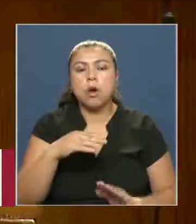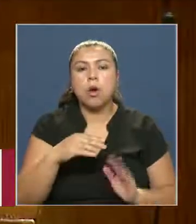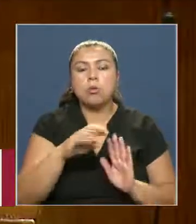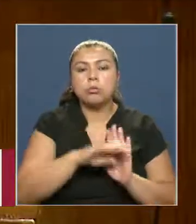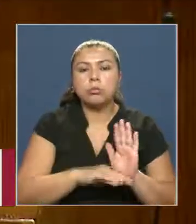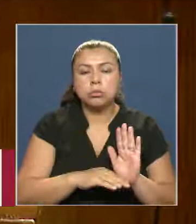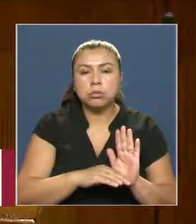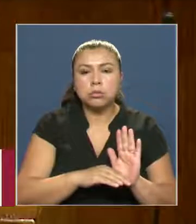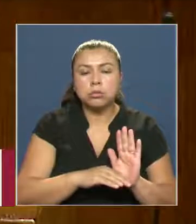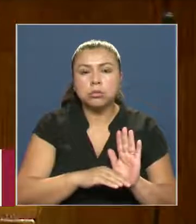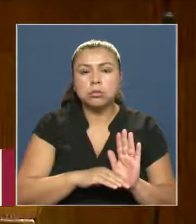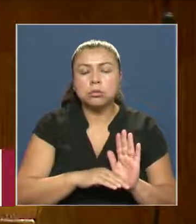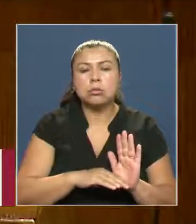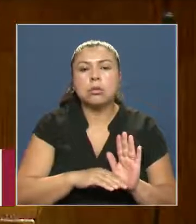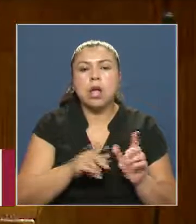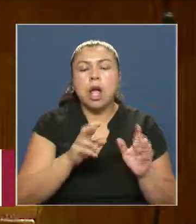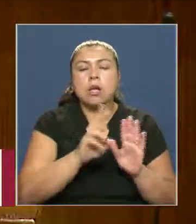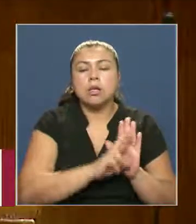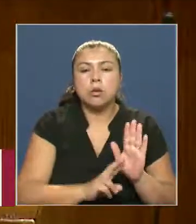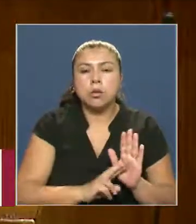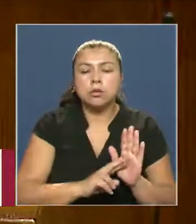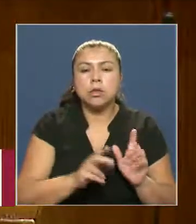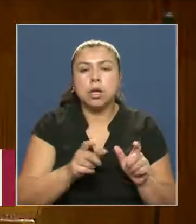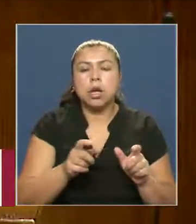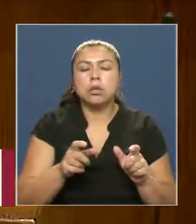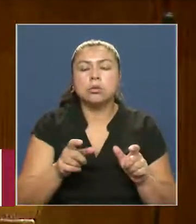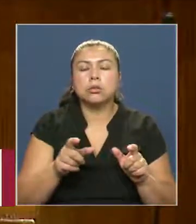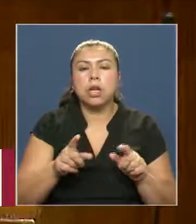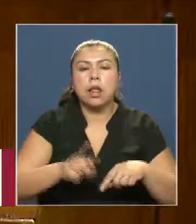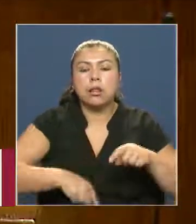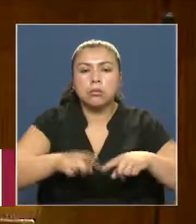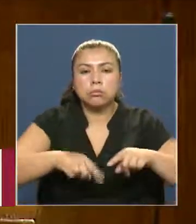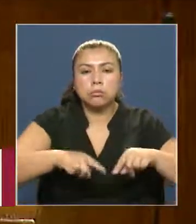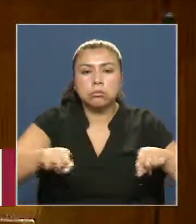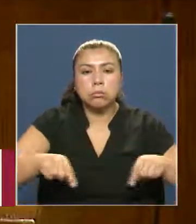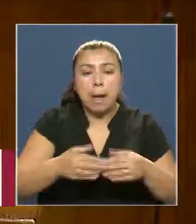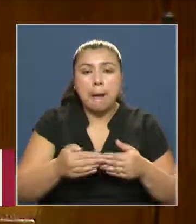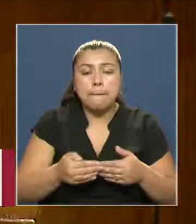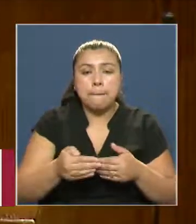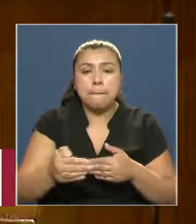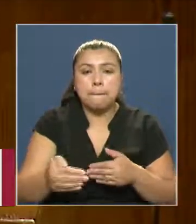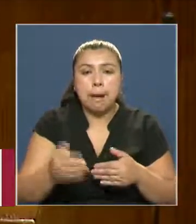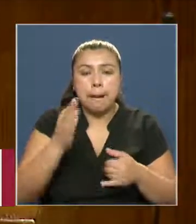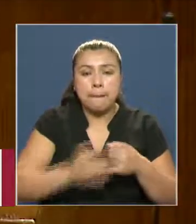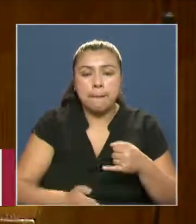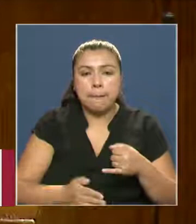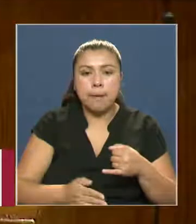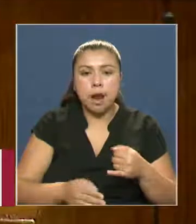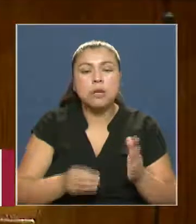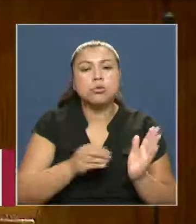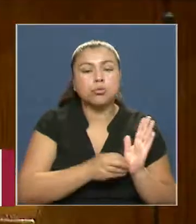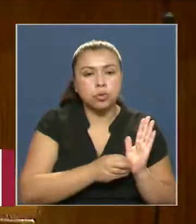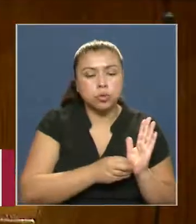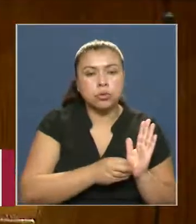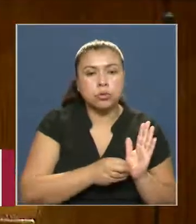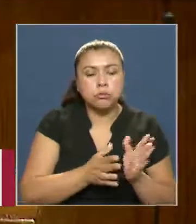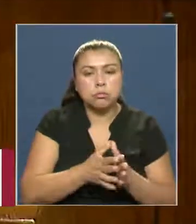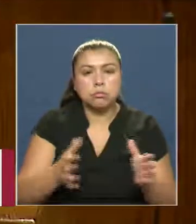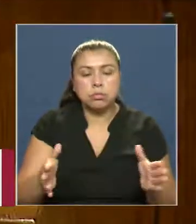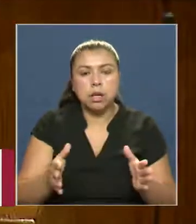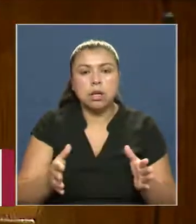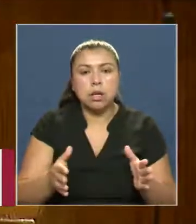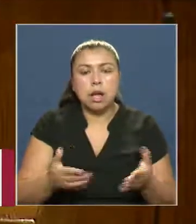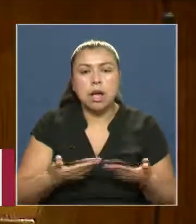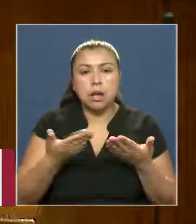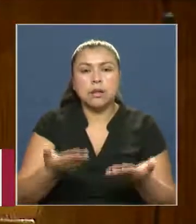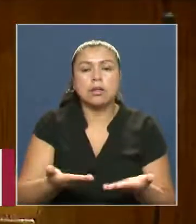de saneamiento y regularización de loteos irregulares, ampliando además su plazo de vigencia y cobertura en atención al